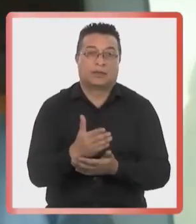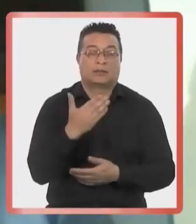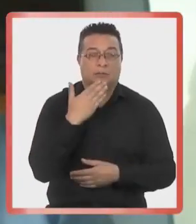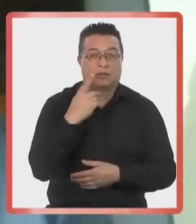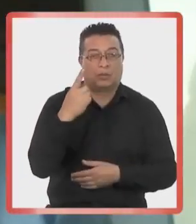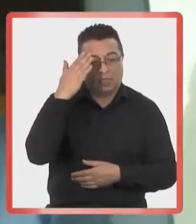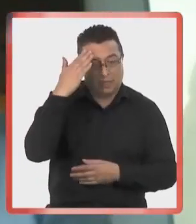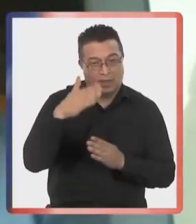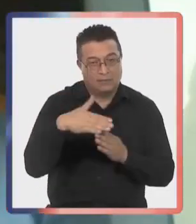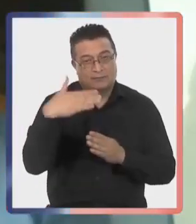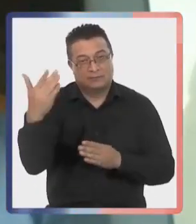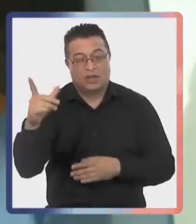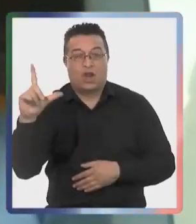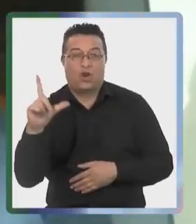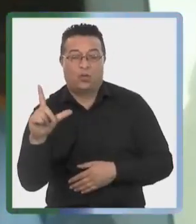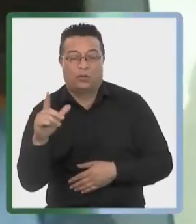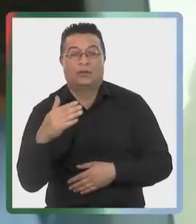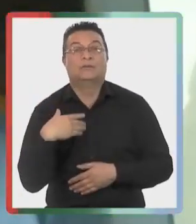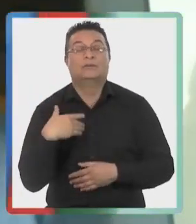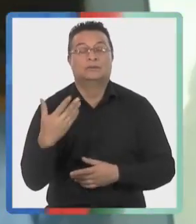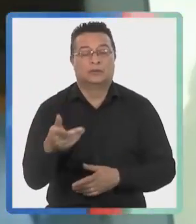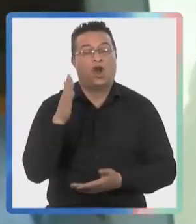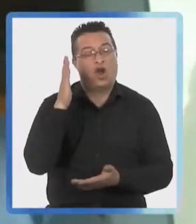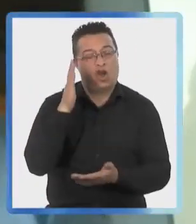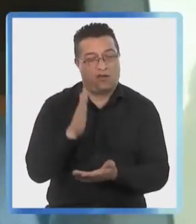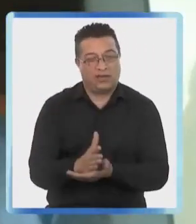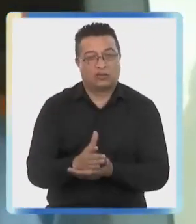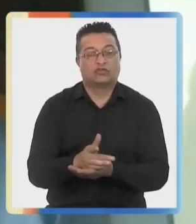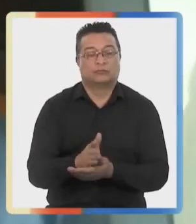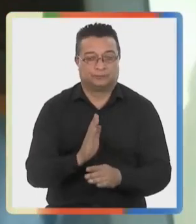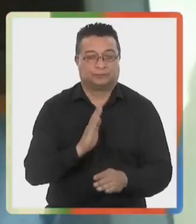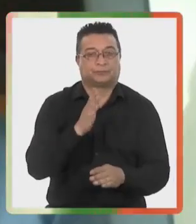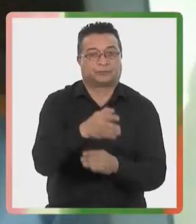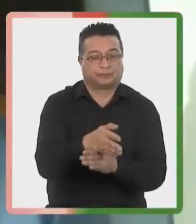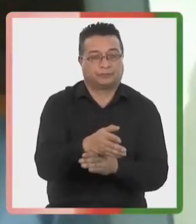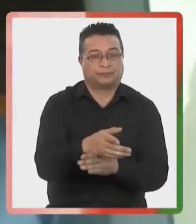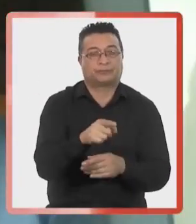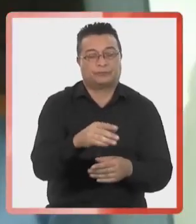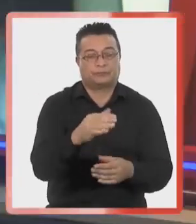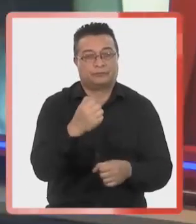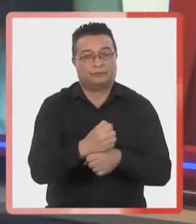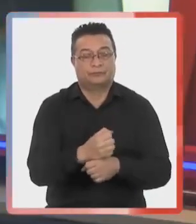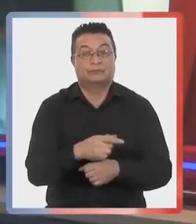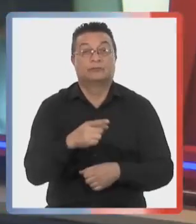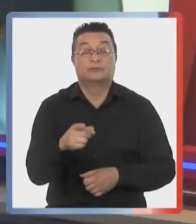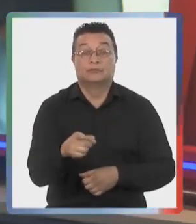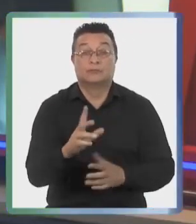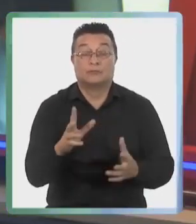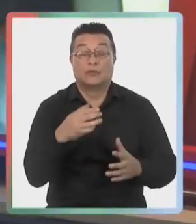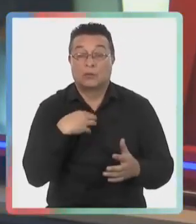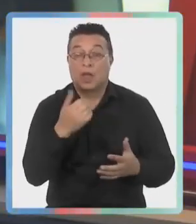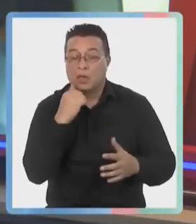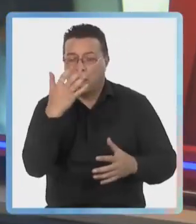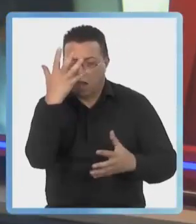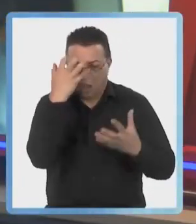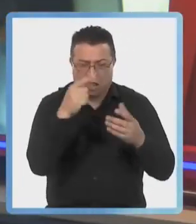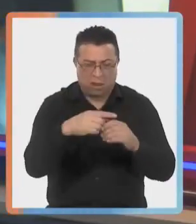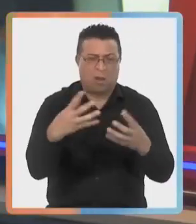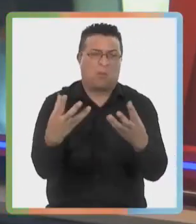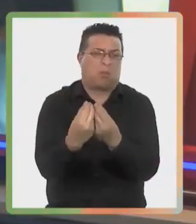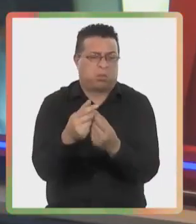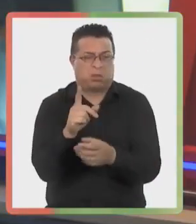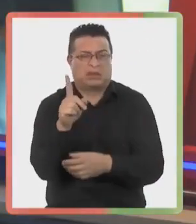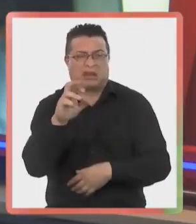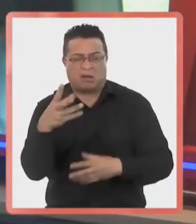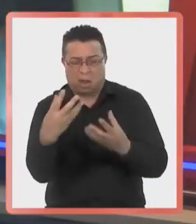se hace el día siguiente de la elección y es su obligación el concurrir a esa función. Y no hacerlo a última hora, porque después se quejan que la página